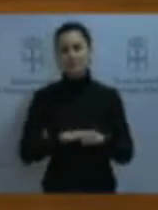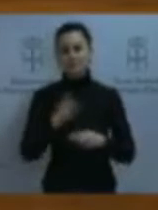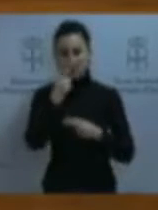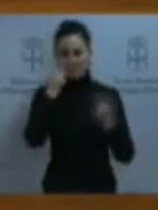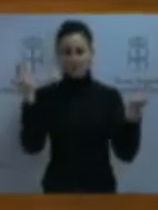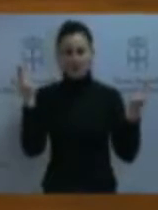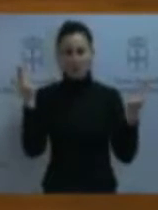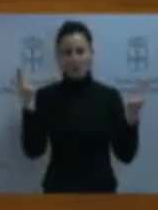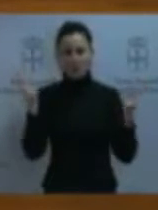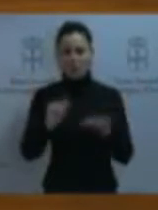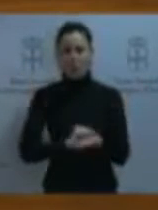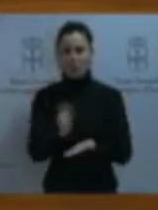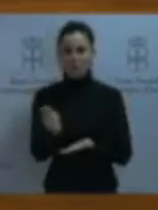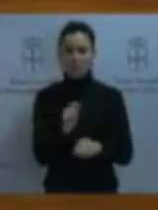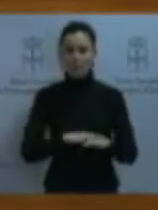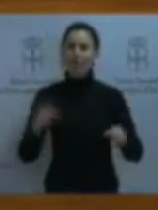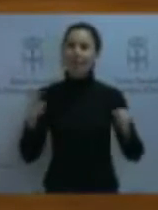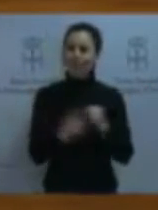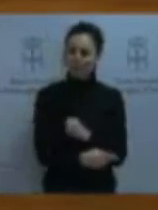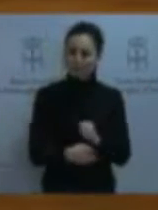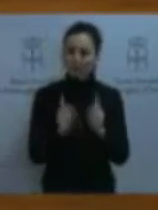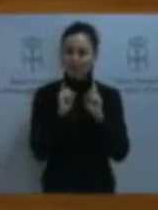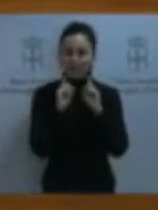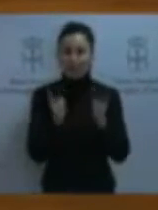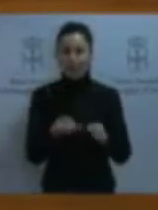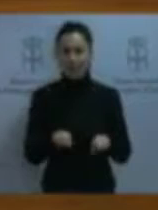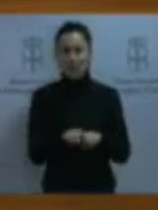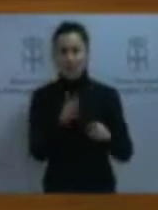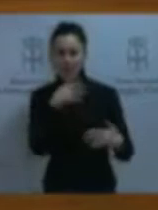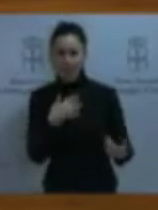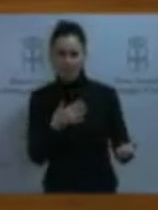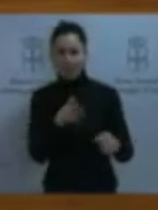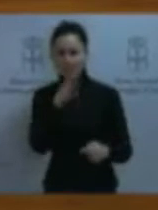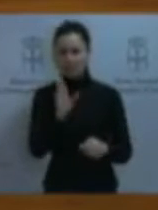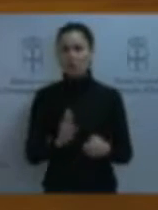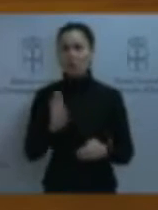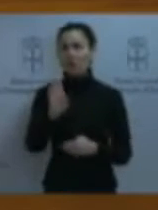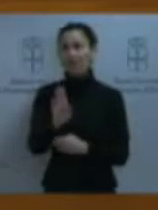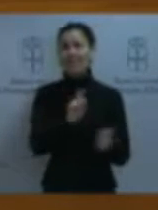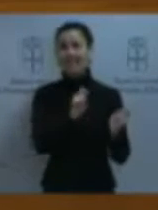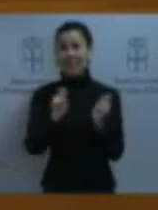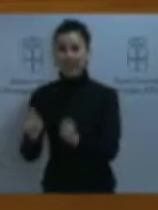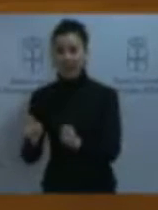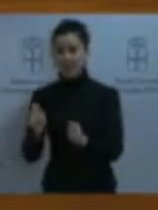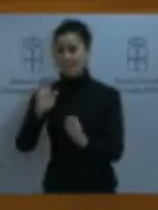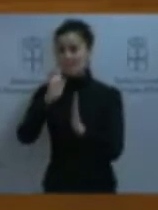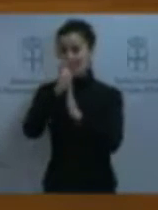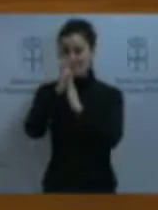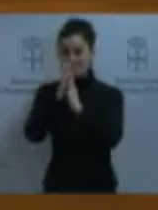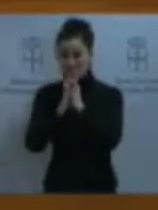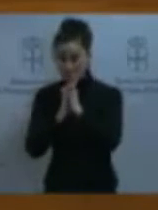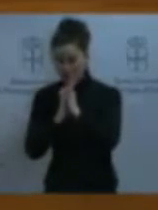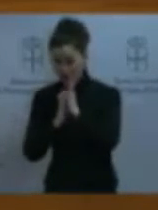que las ofertas se dan a las empresas más ventajosas única y exclusivamente en